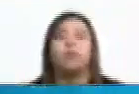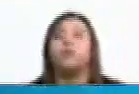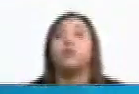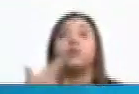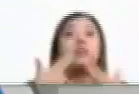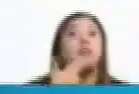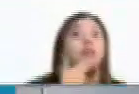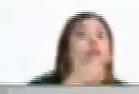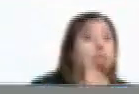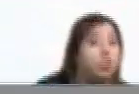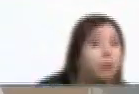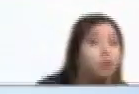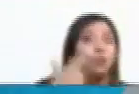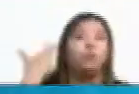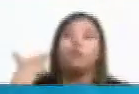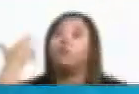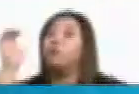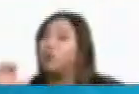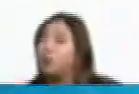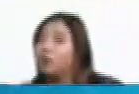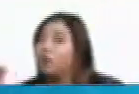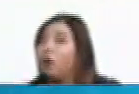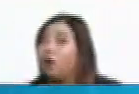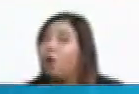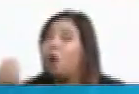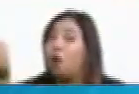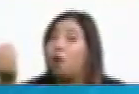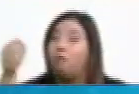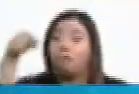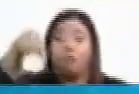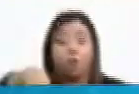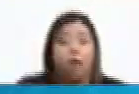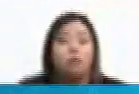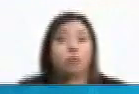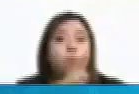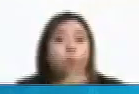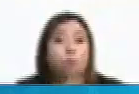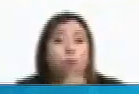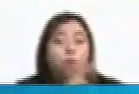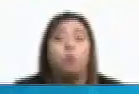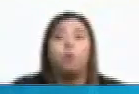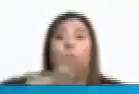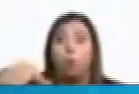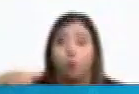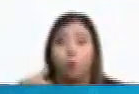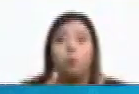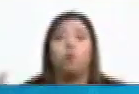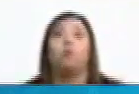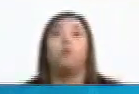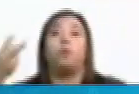niña y adolescente en Honduras se quede sin su vacuna.